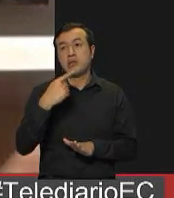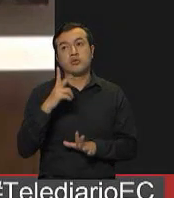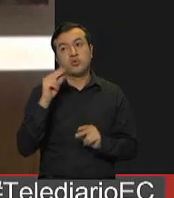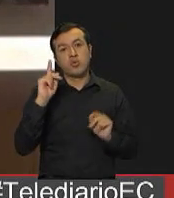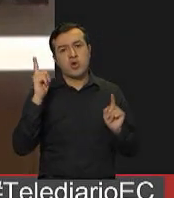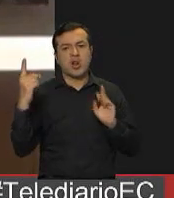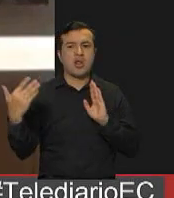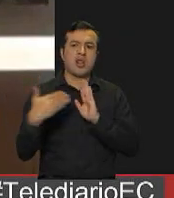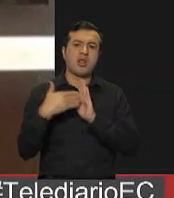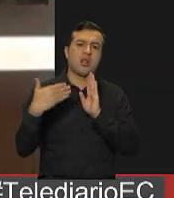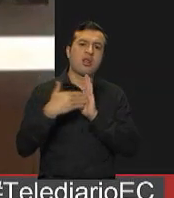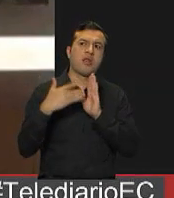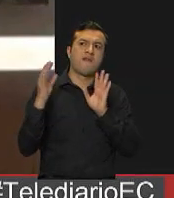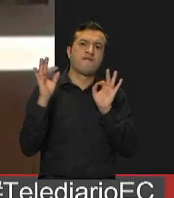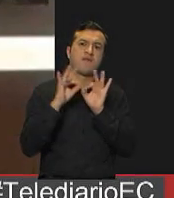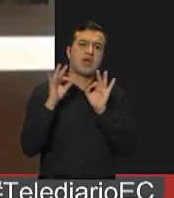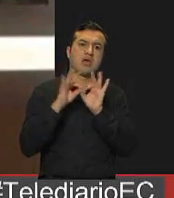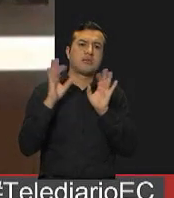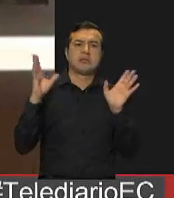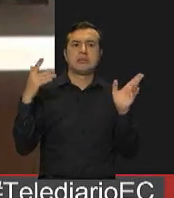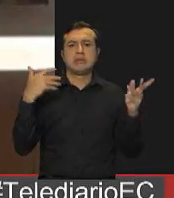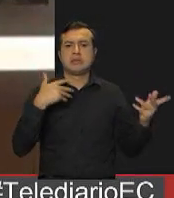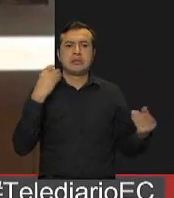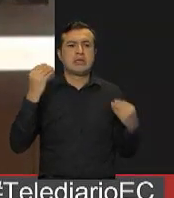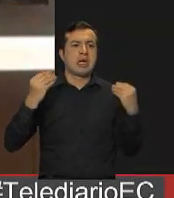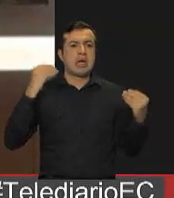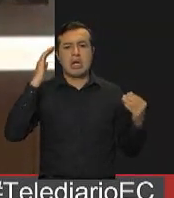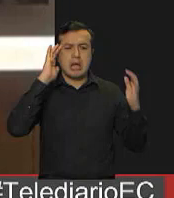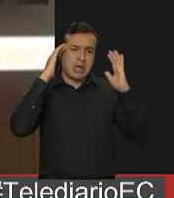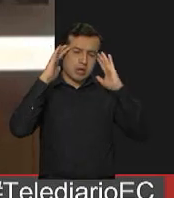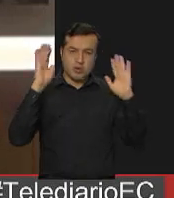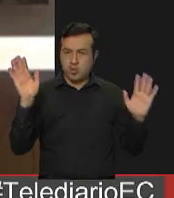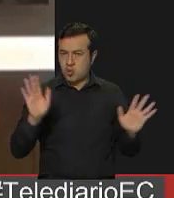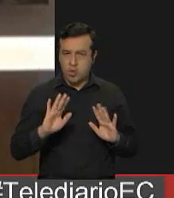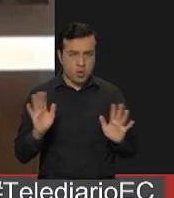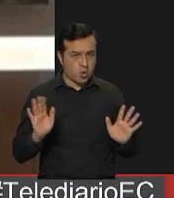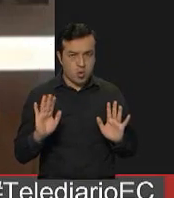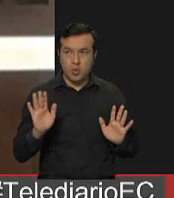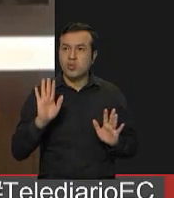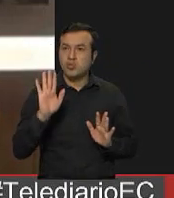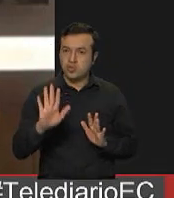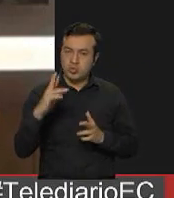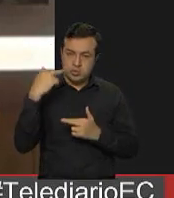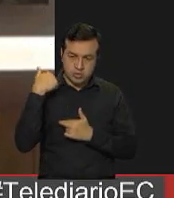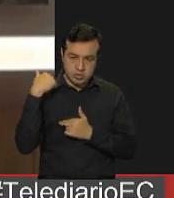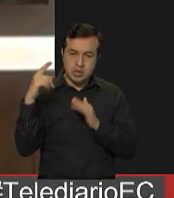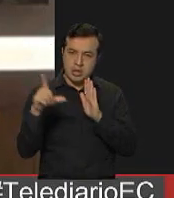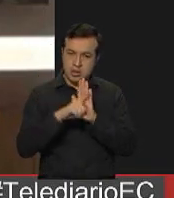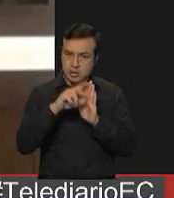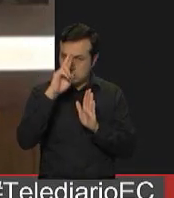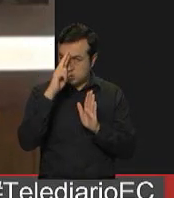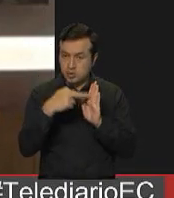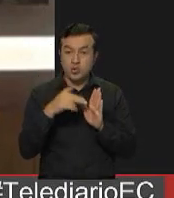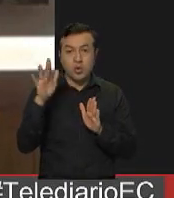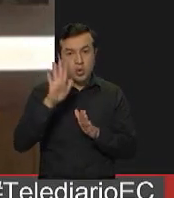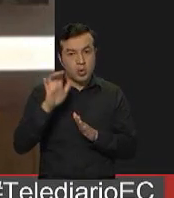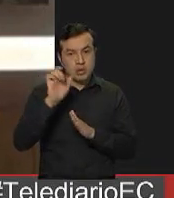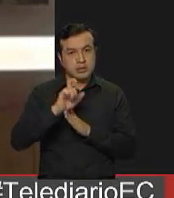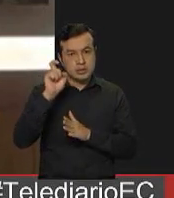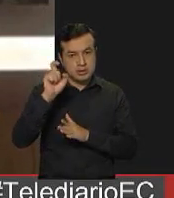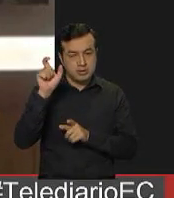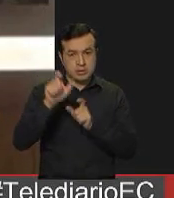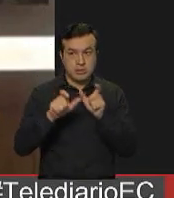me están molestando en Facebook, entonces voy a tener que fallar de otra manera. Eso es algo de mucha responsabilidad. Y el país necesita en este momento